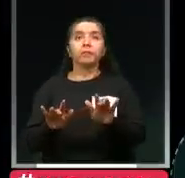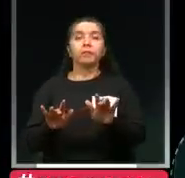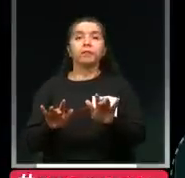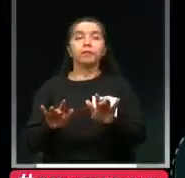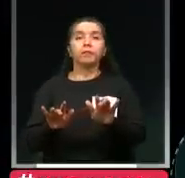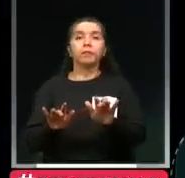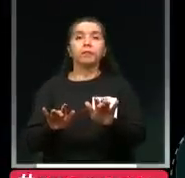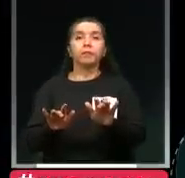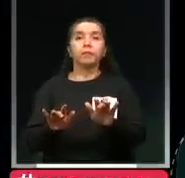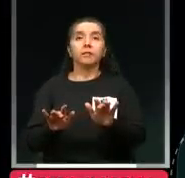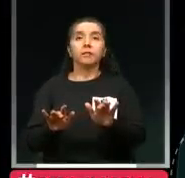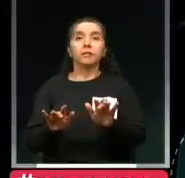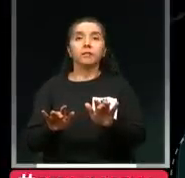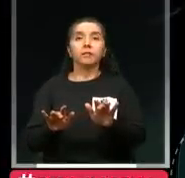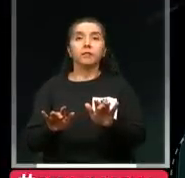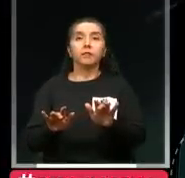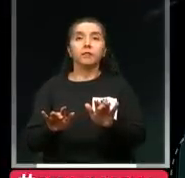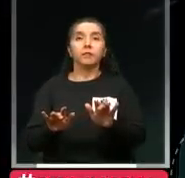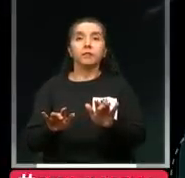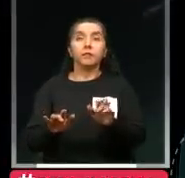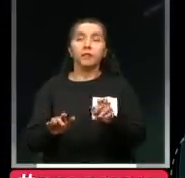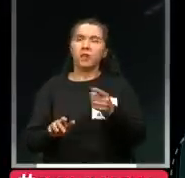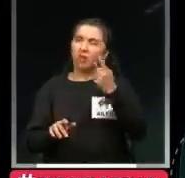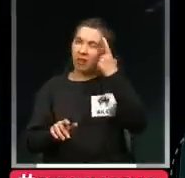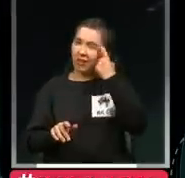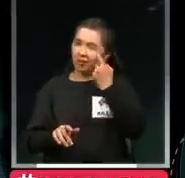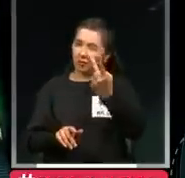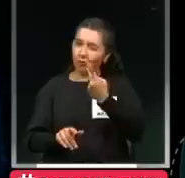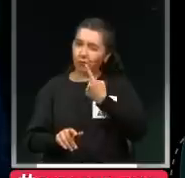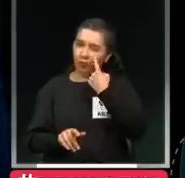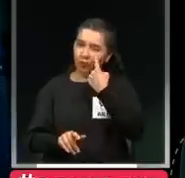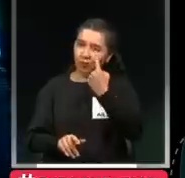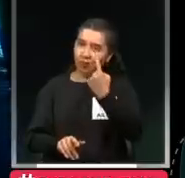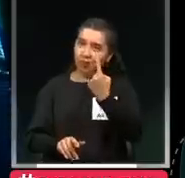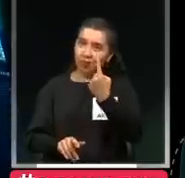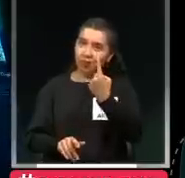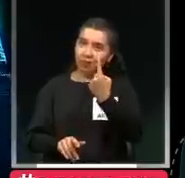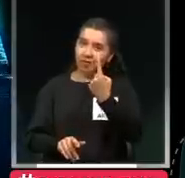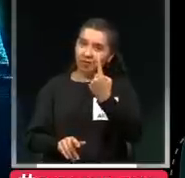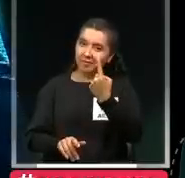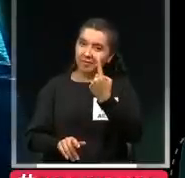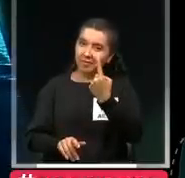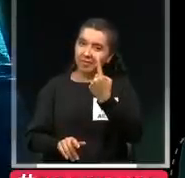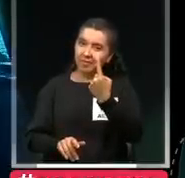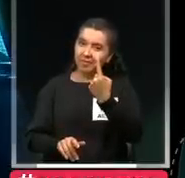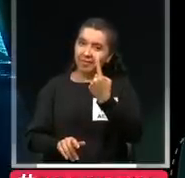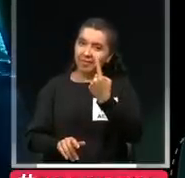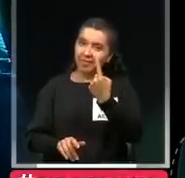Creo que nos conocemos.